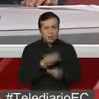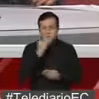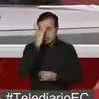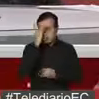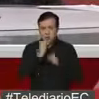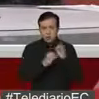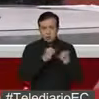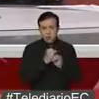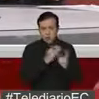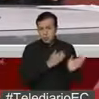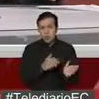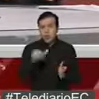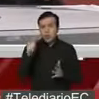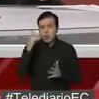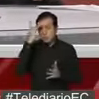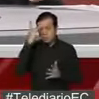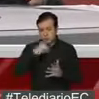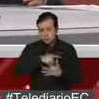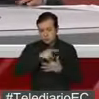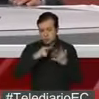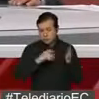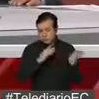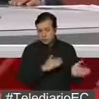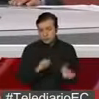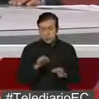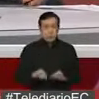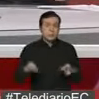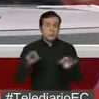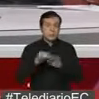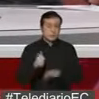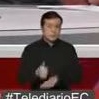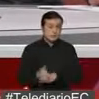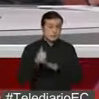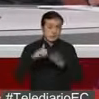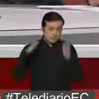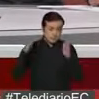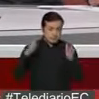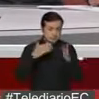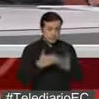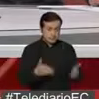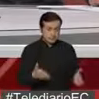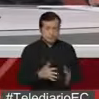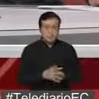externa? ¿Qué otro tipo de medidas también es necesario que las autoridades presten atención?